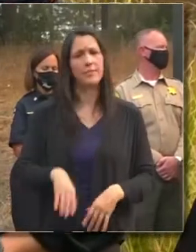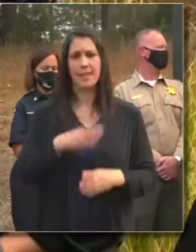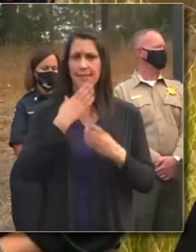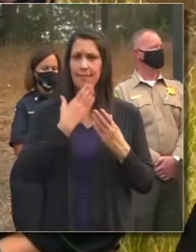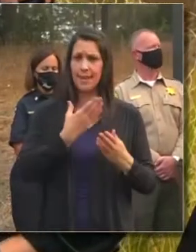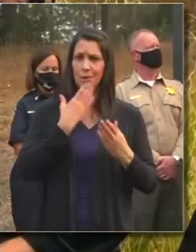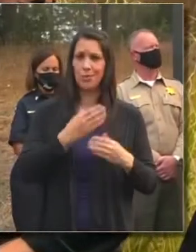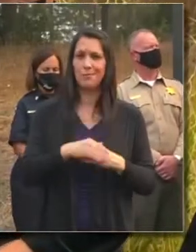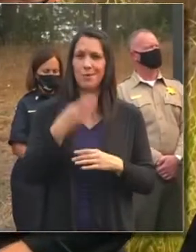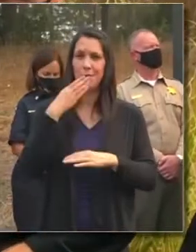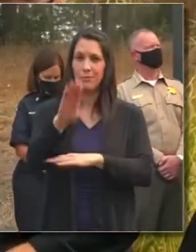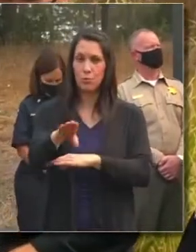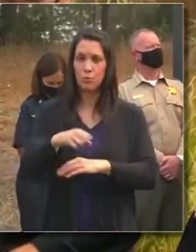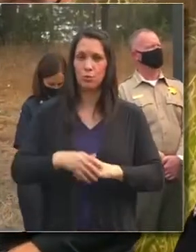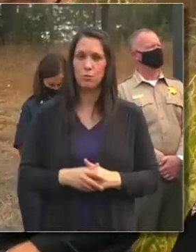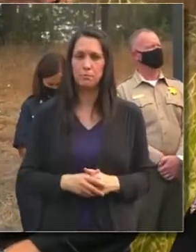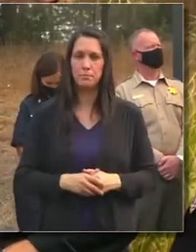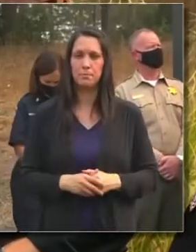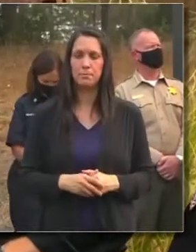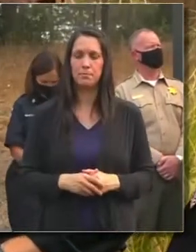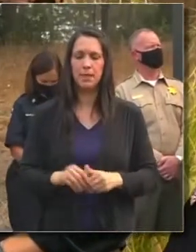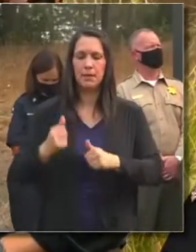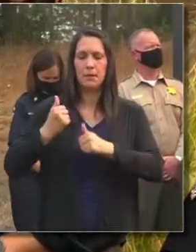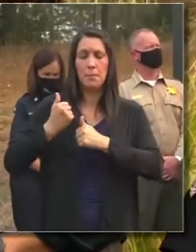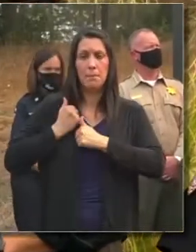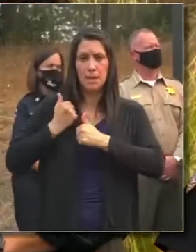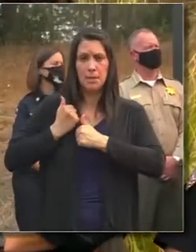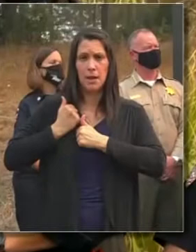gracias directores buenas tardes a todos